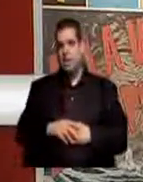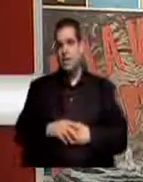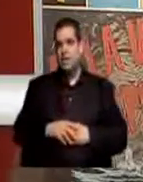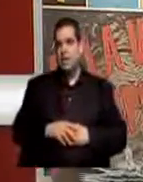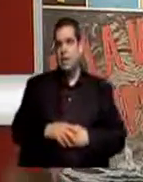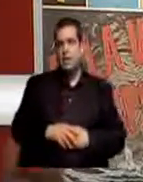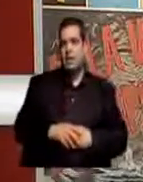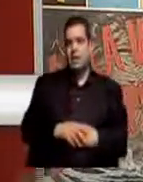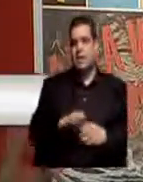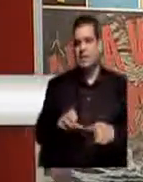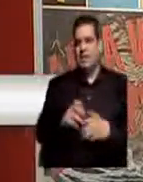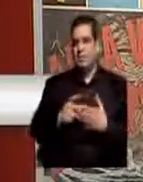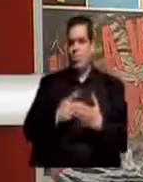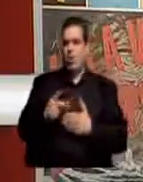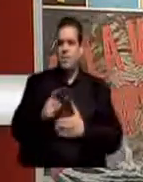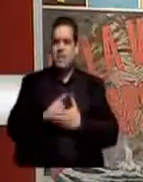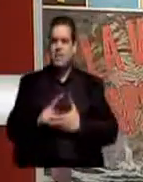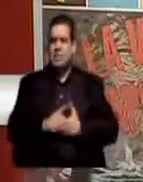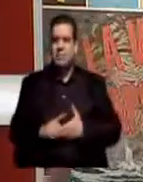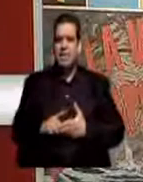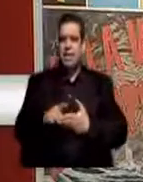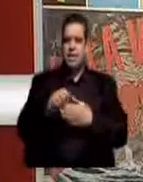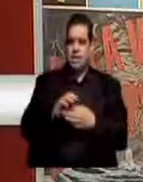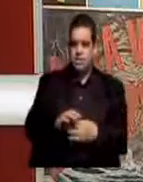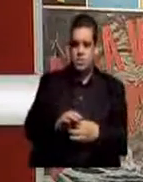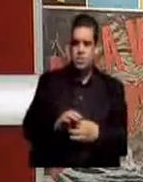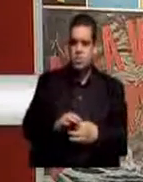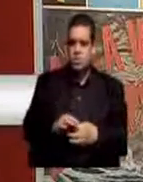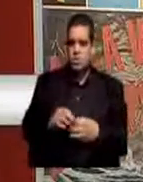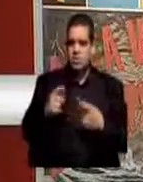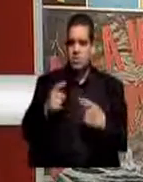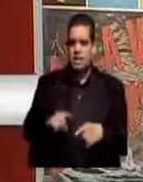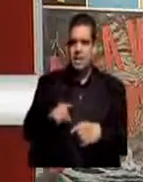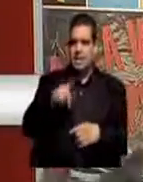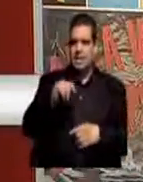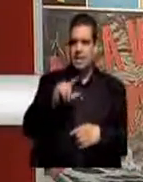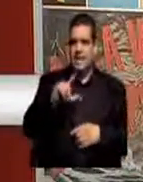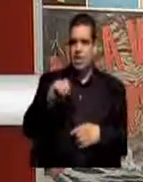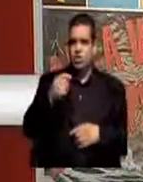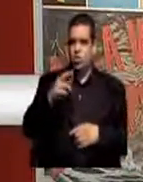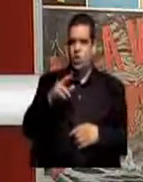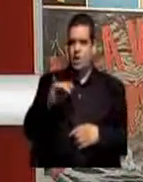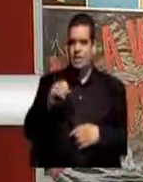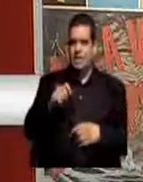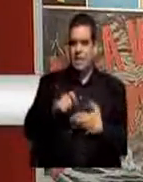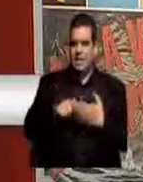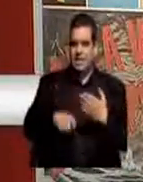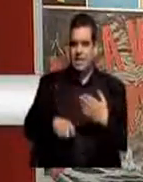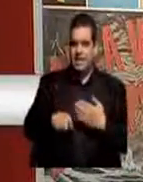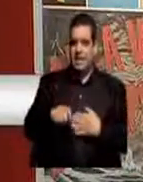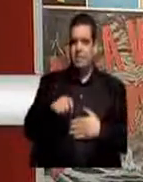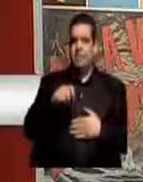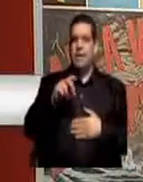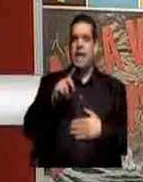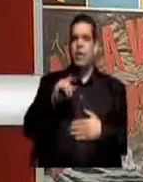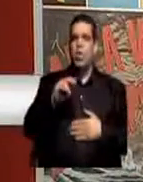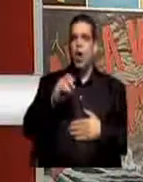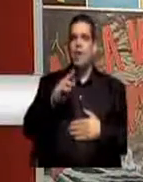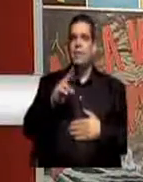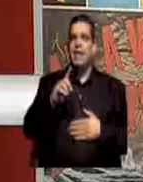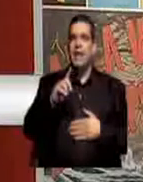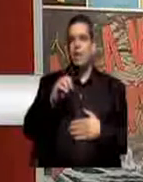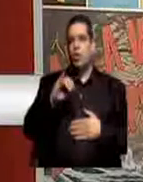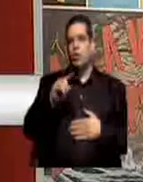Tiraba programas semanalmente sobre las estampas de Tello Gracia que escribía don Abelardo Díaz Alfaro. Y